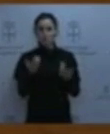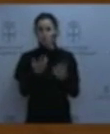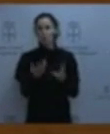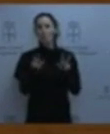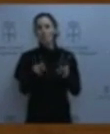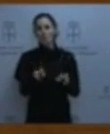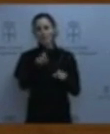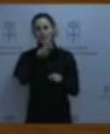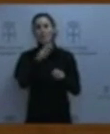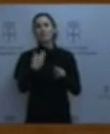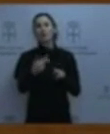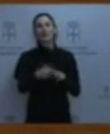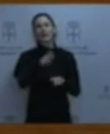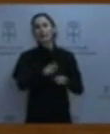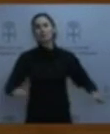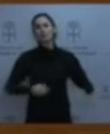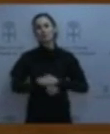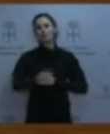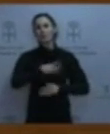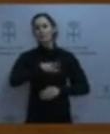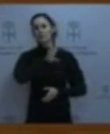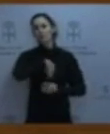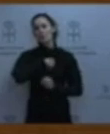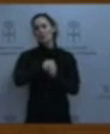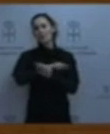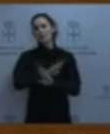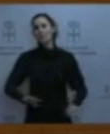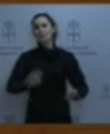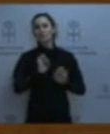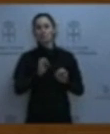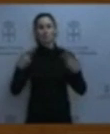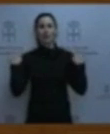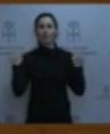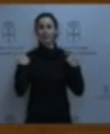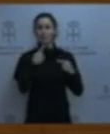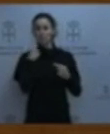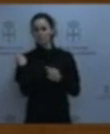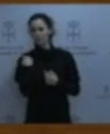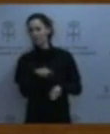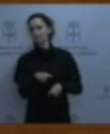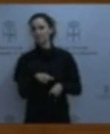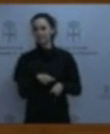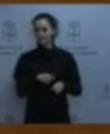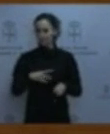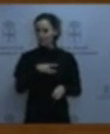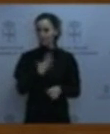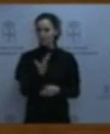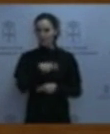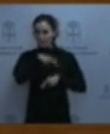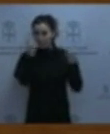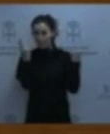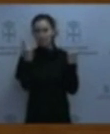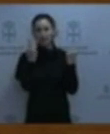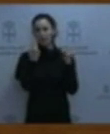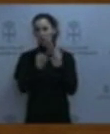de personal de la Administración que pilota la consejera de Hacienda, con la ejecutora a mano del director general de Función Pública, irregularidad